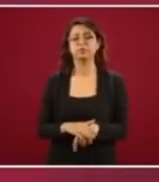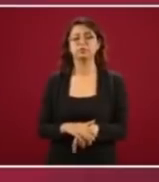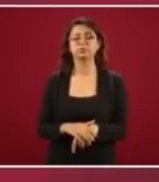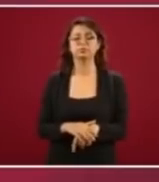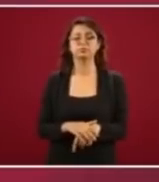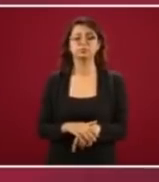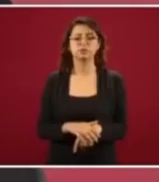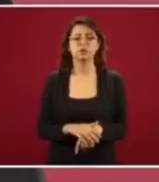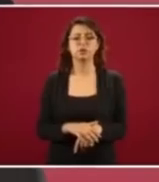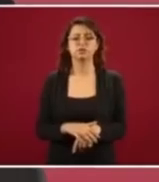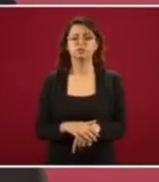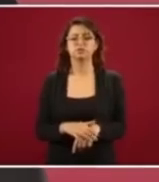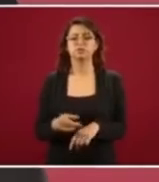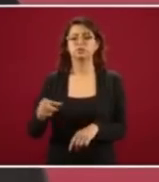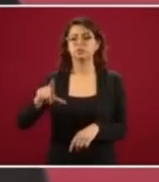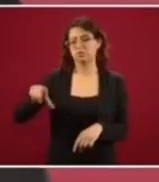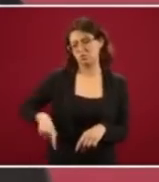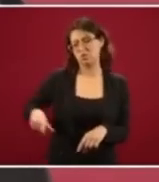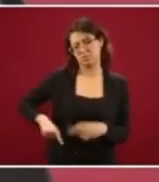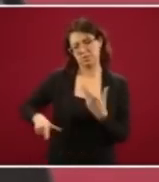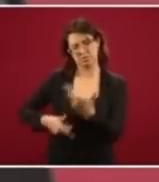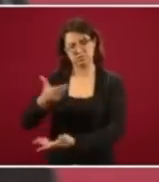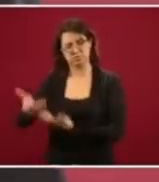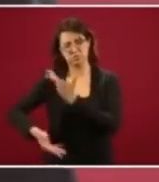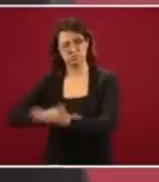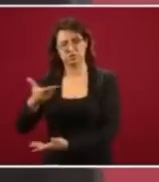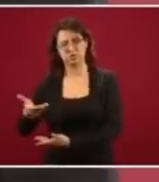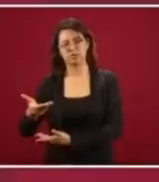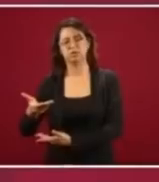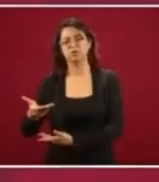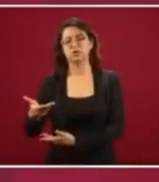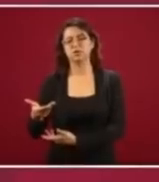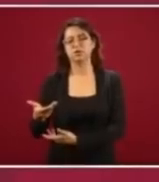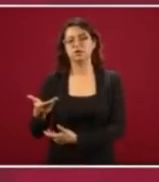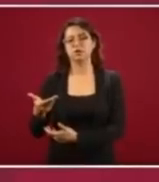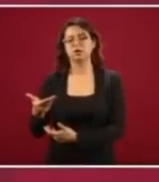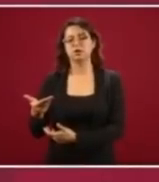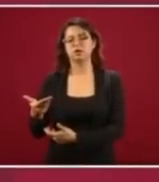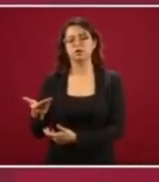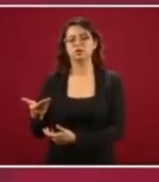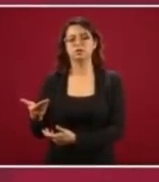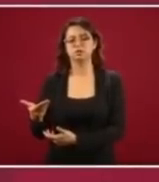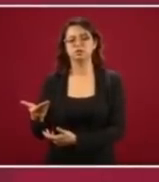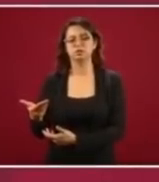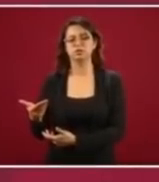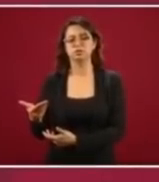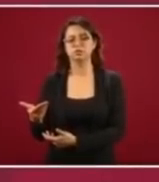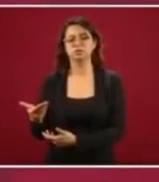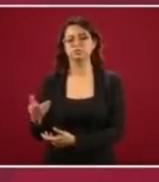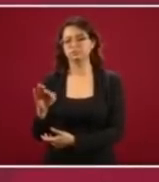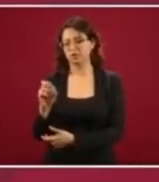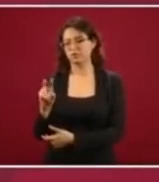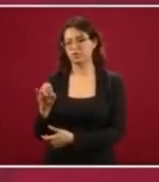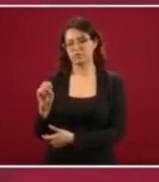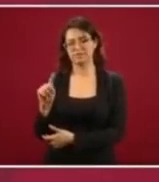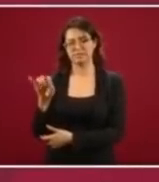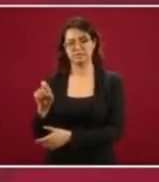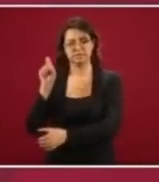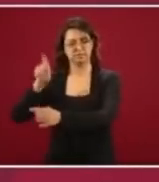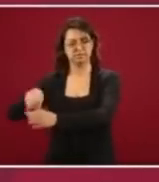los servidores públicos, en el caso de el Fobiste,